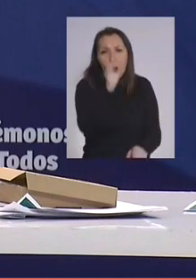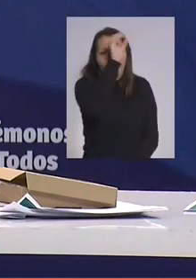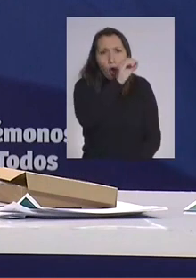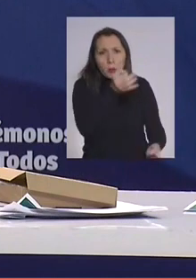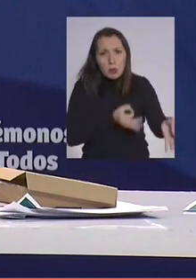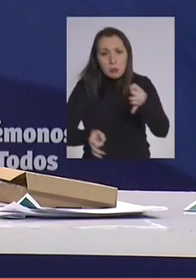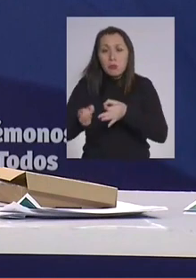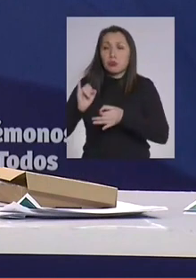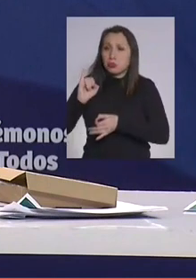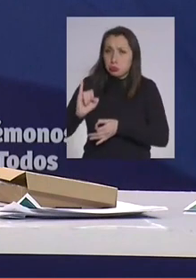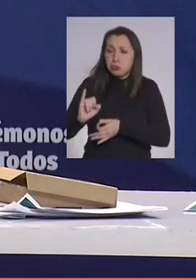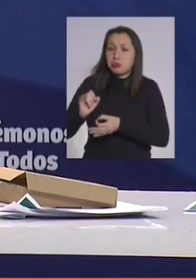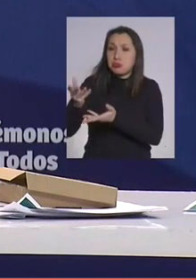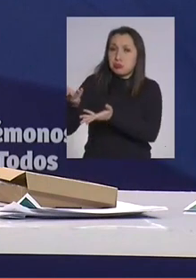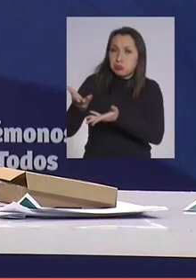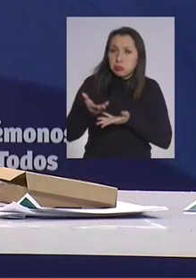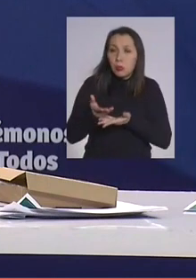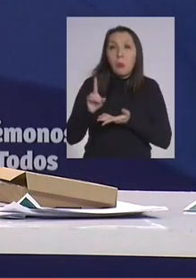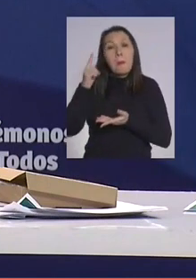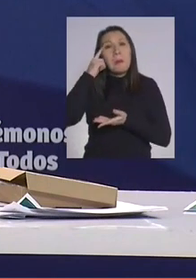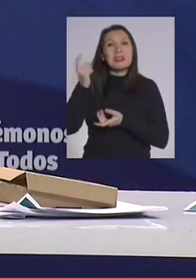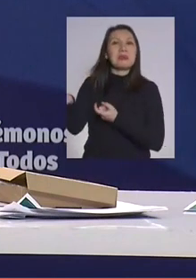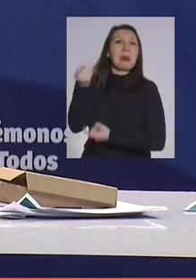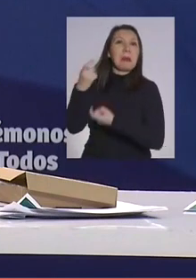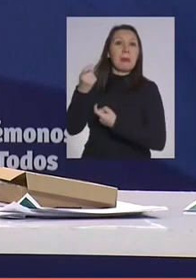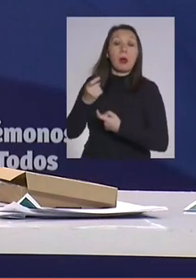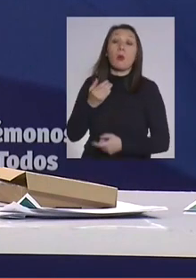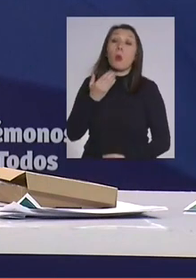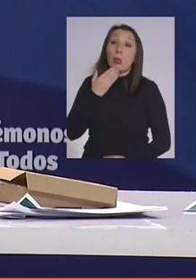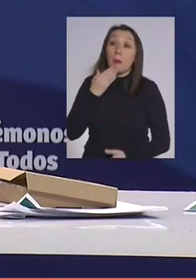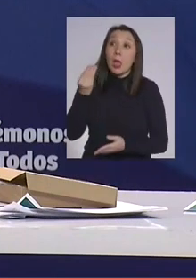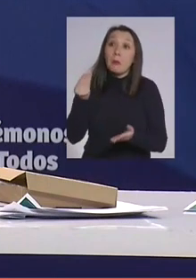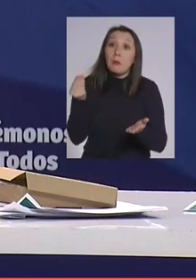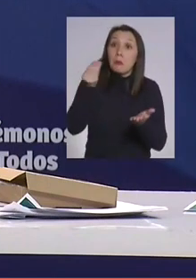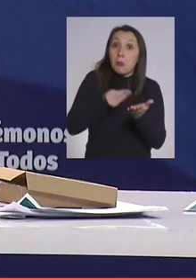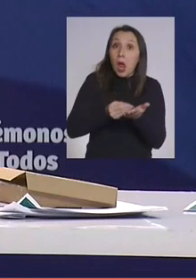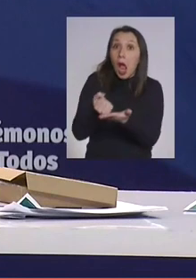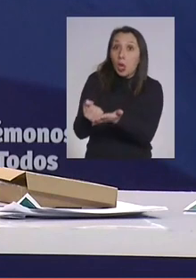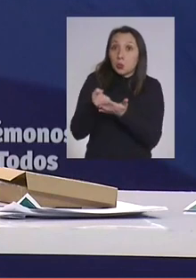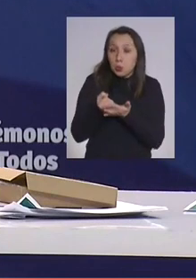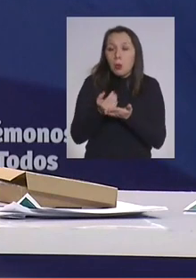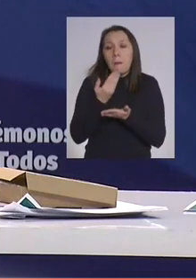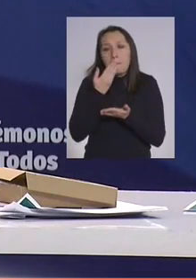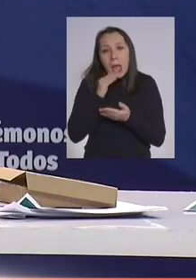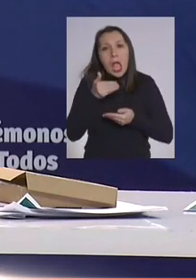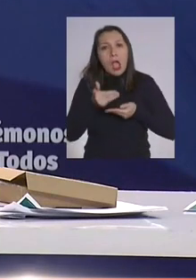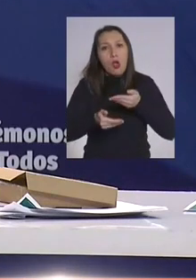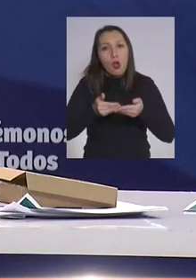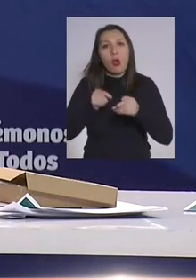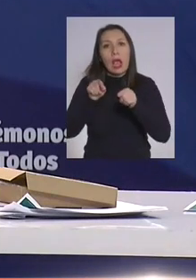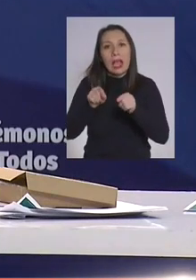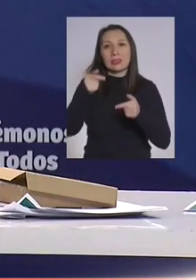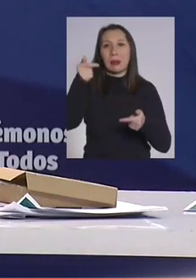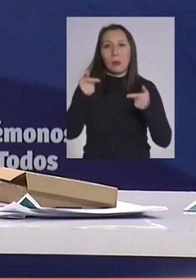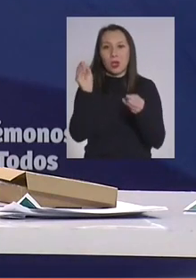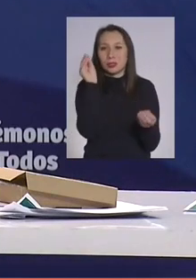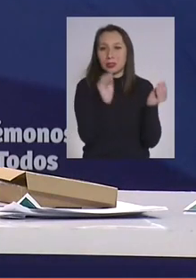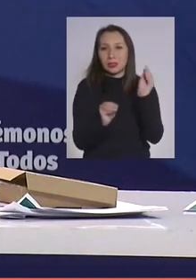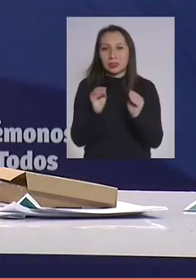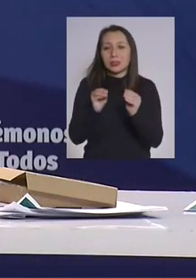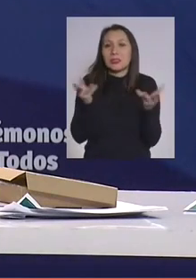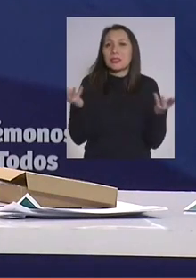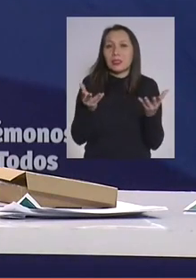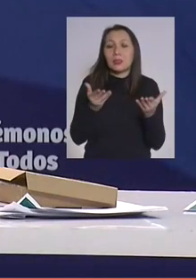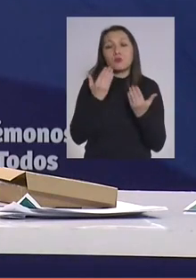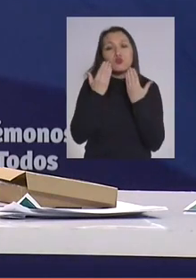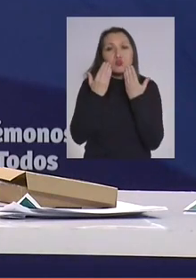y a recibir obviamente no solo las críticas también los aportes e ir mejorando esta política que